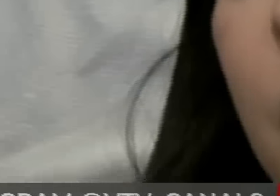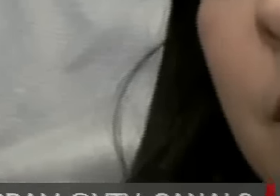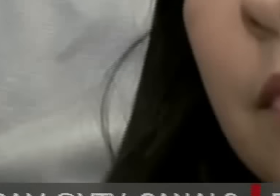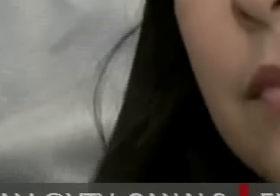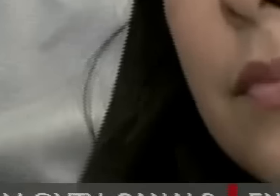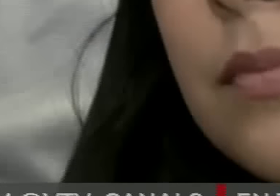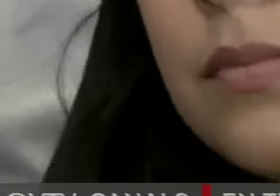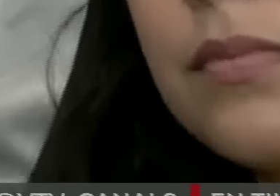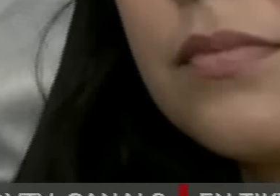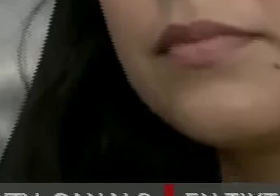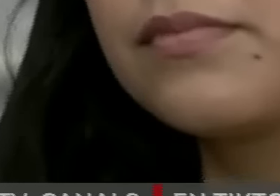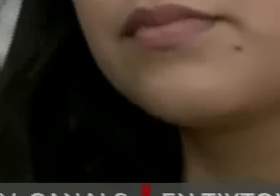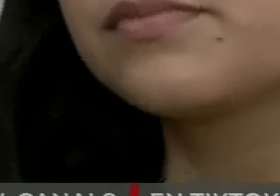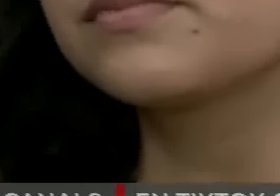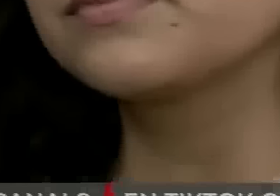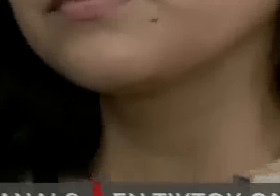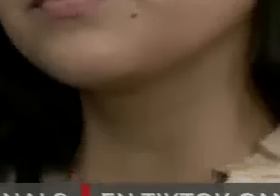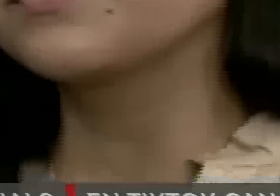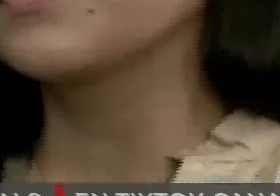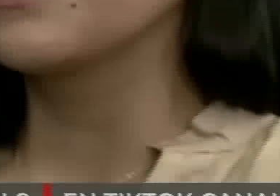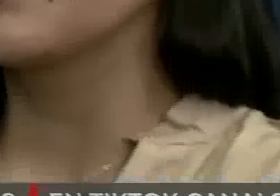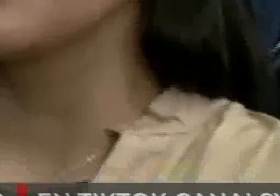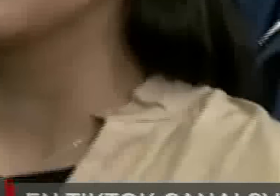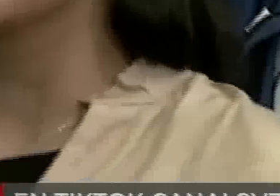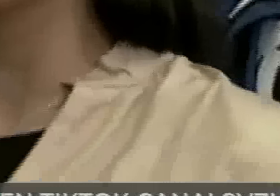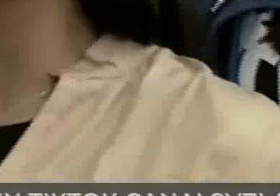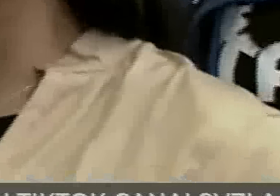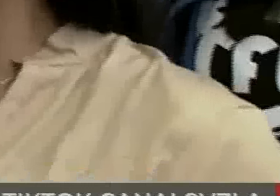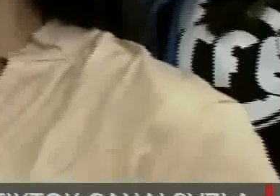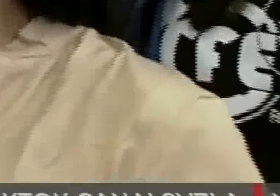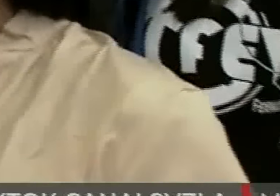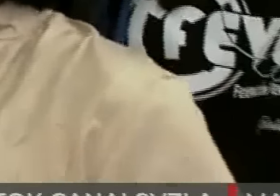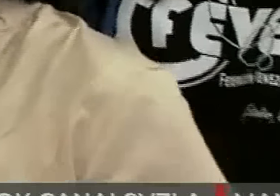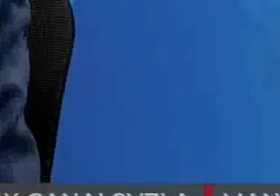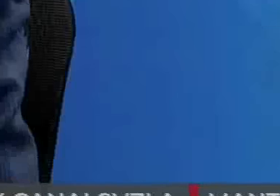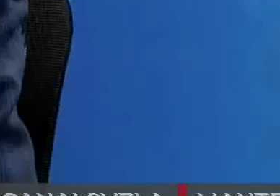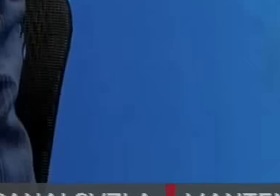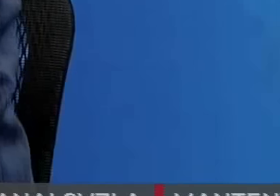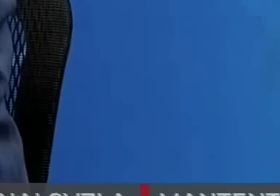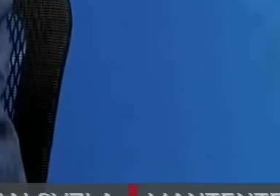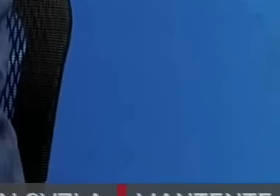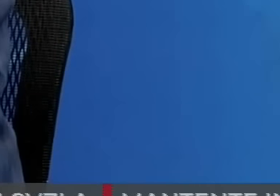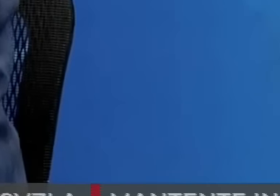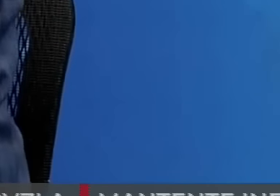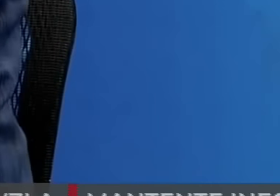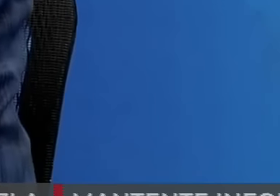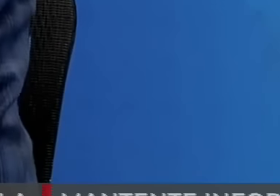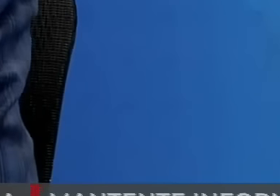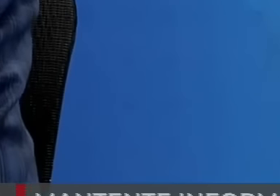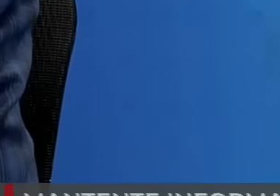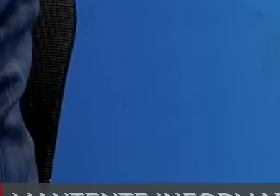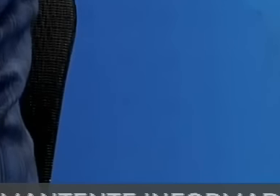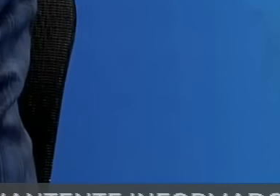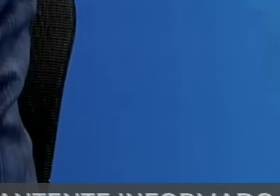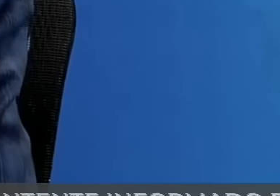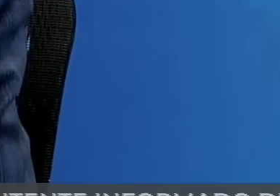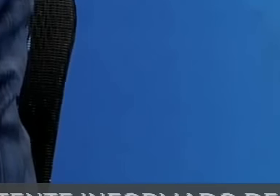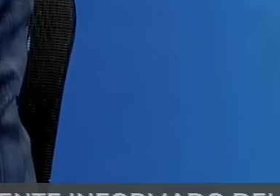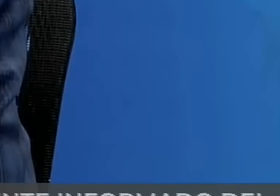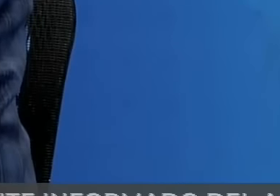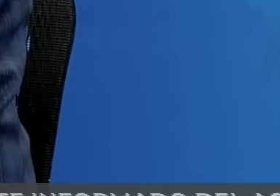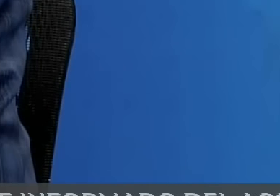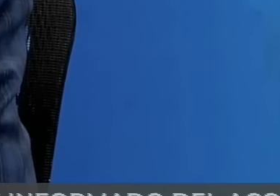49.000 consejos comunales que se han construido en estos años. Inclusive pienso más allá. Yo pienso